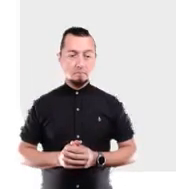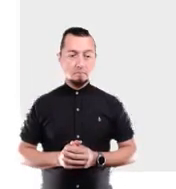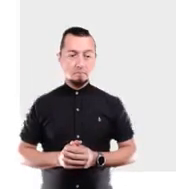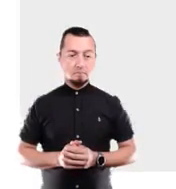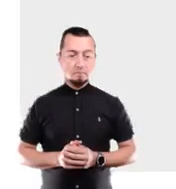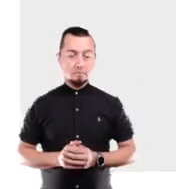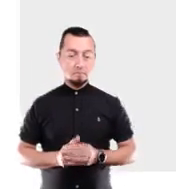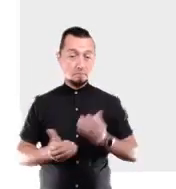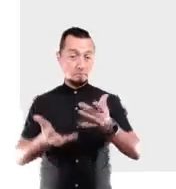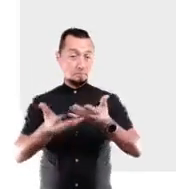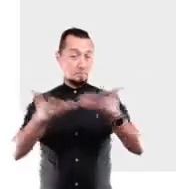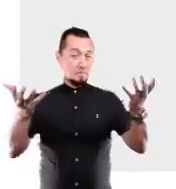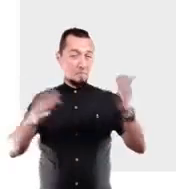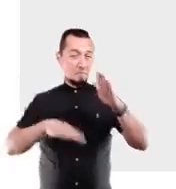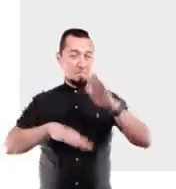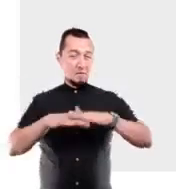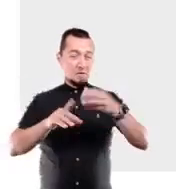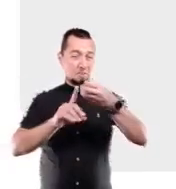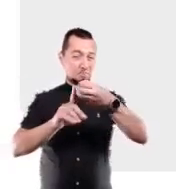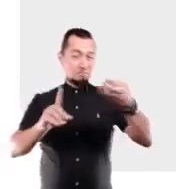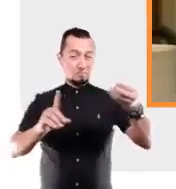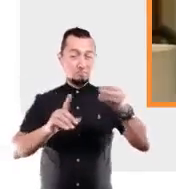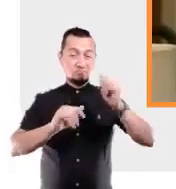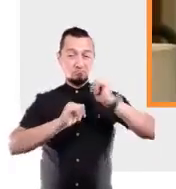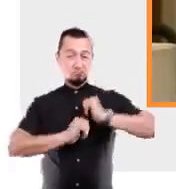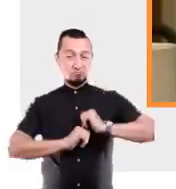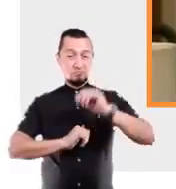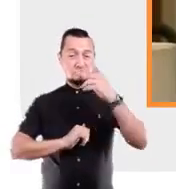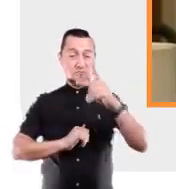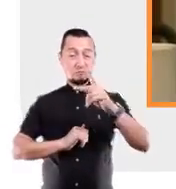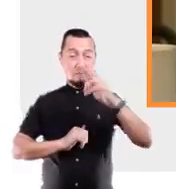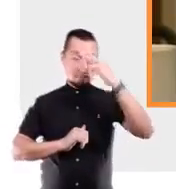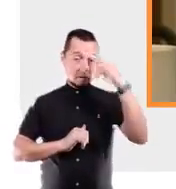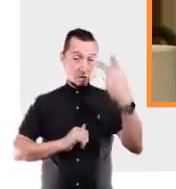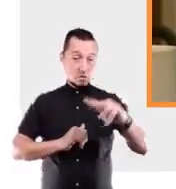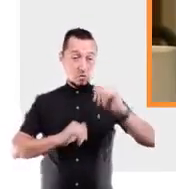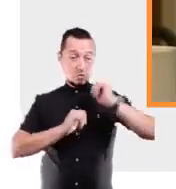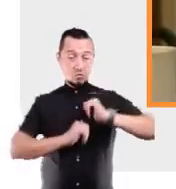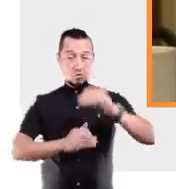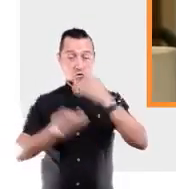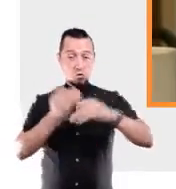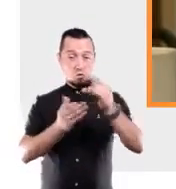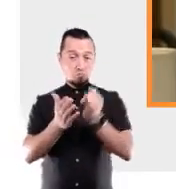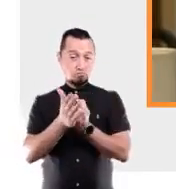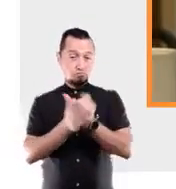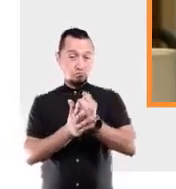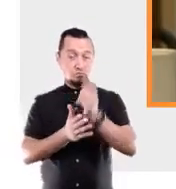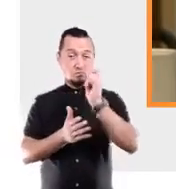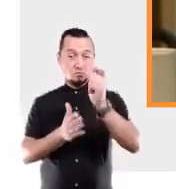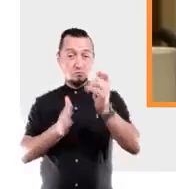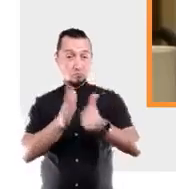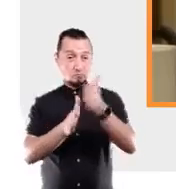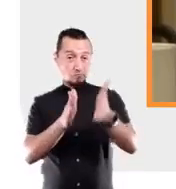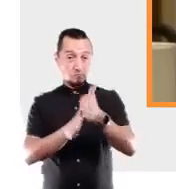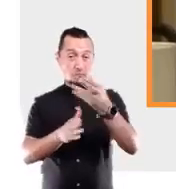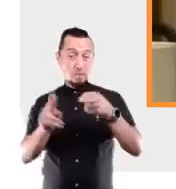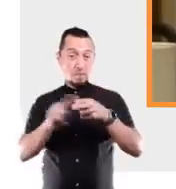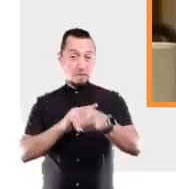grandes rasgos, Notting Hill México es responsable de ejecutar las obras civiles de la línea